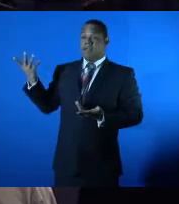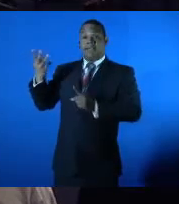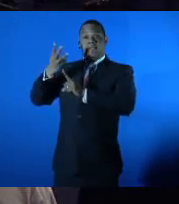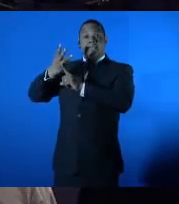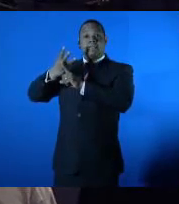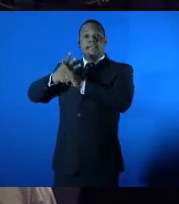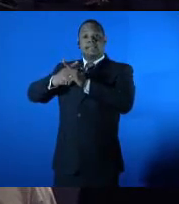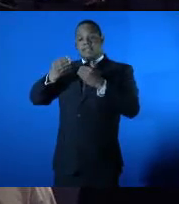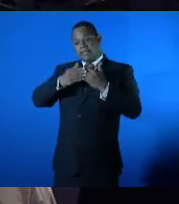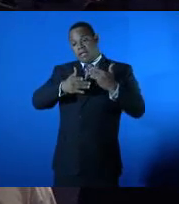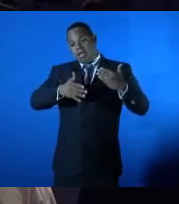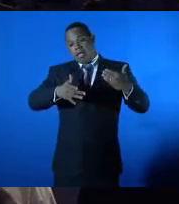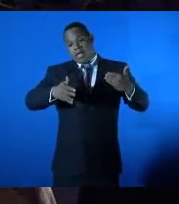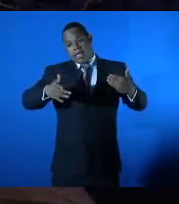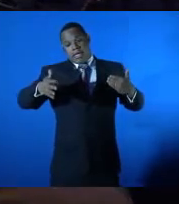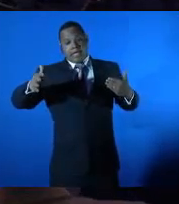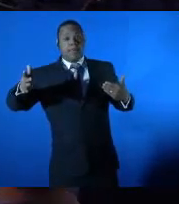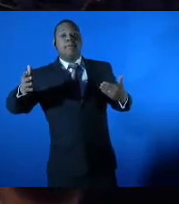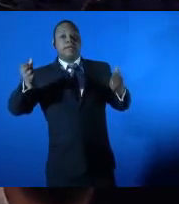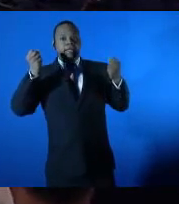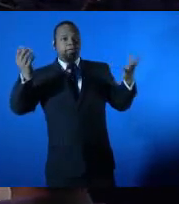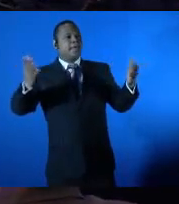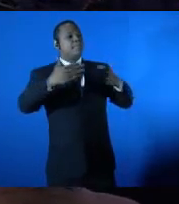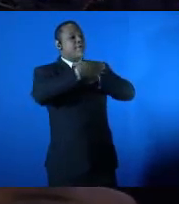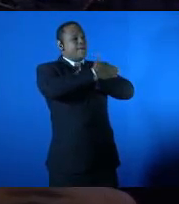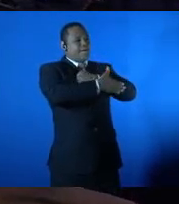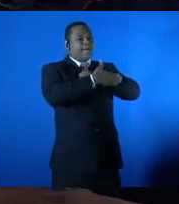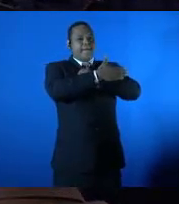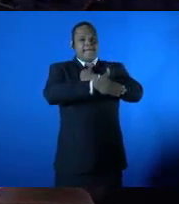países hermanos de SICA, hemos visto